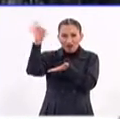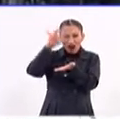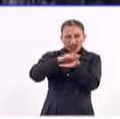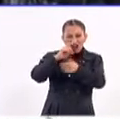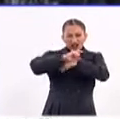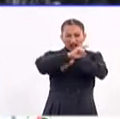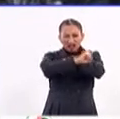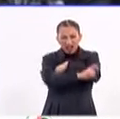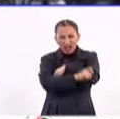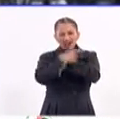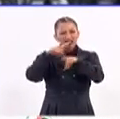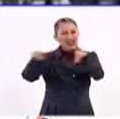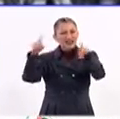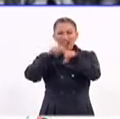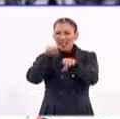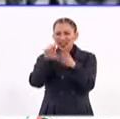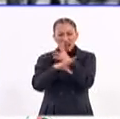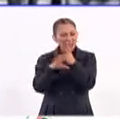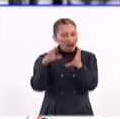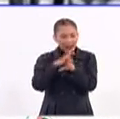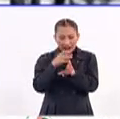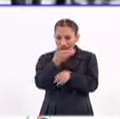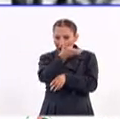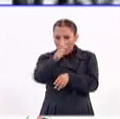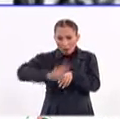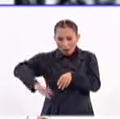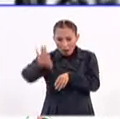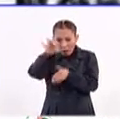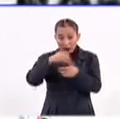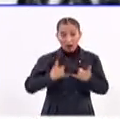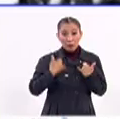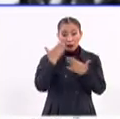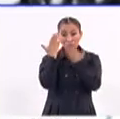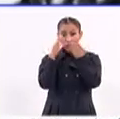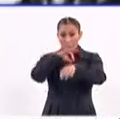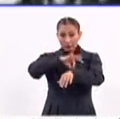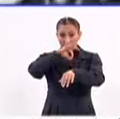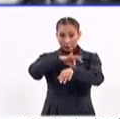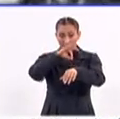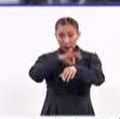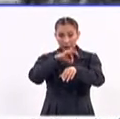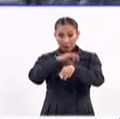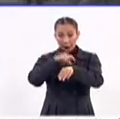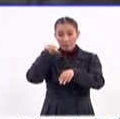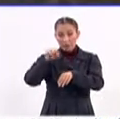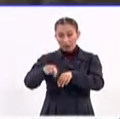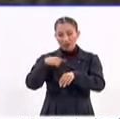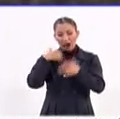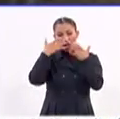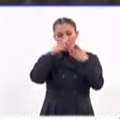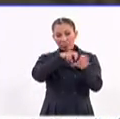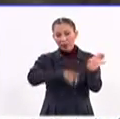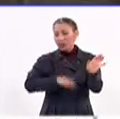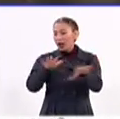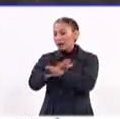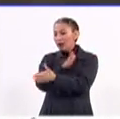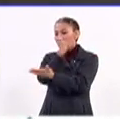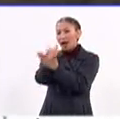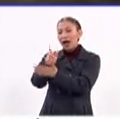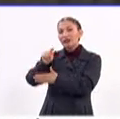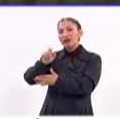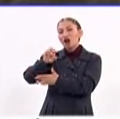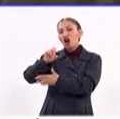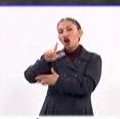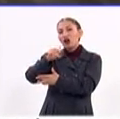moscas, gusanos y todo lo que encontraba en las praderas. De joven estudió medicina, carrera de la cual desistió para cambiarse a